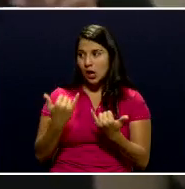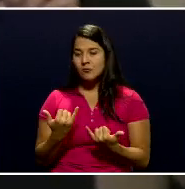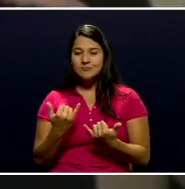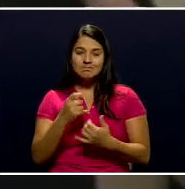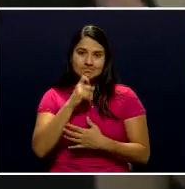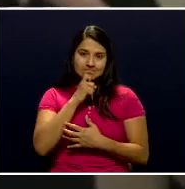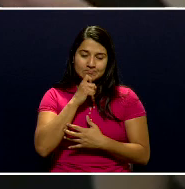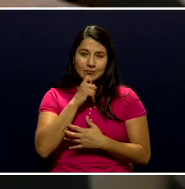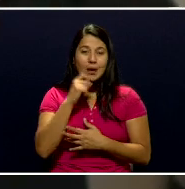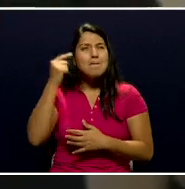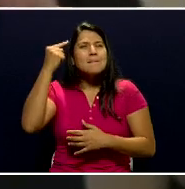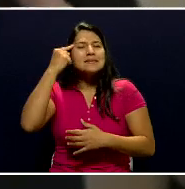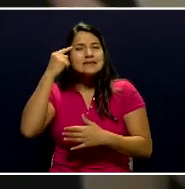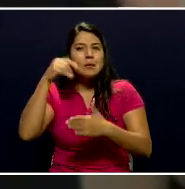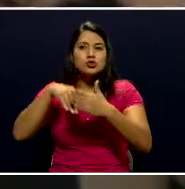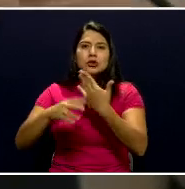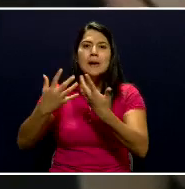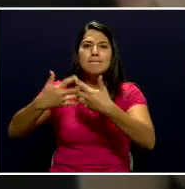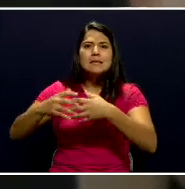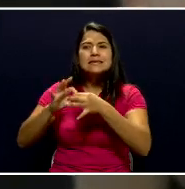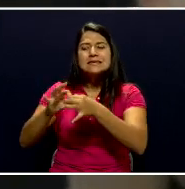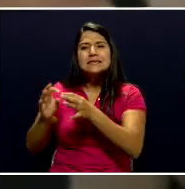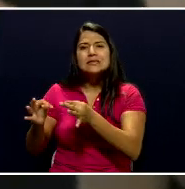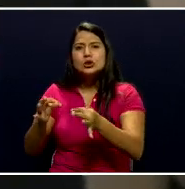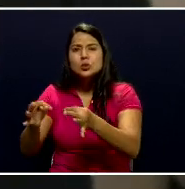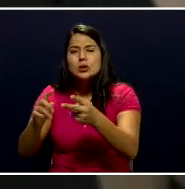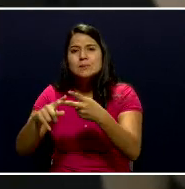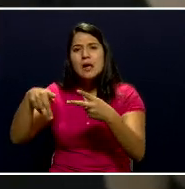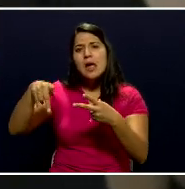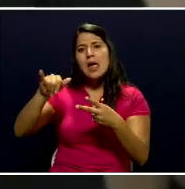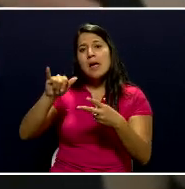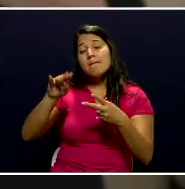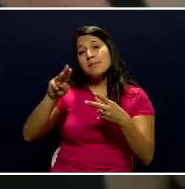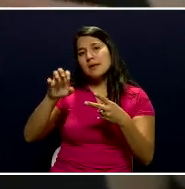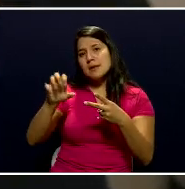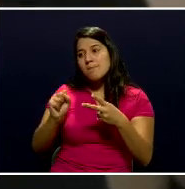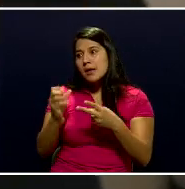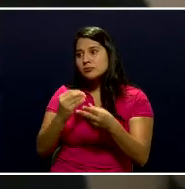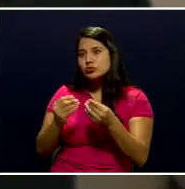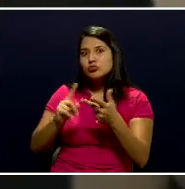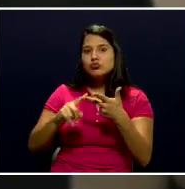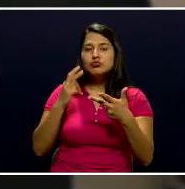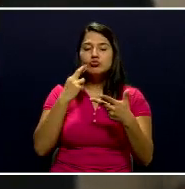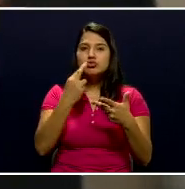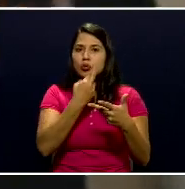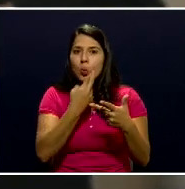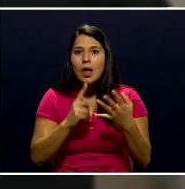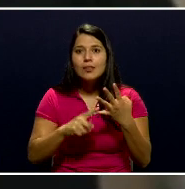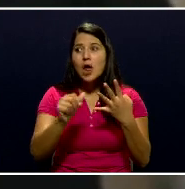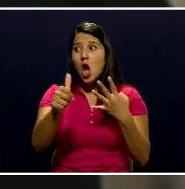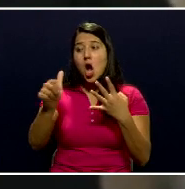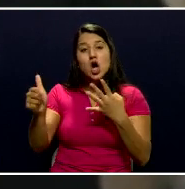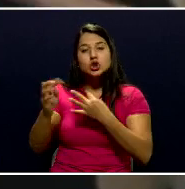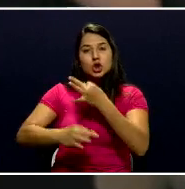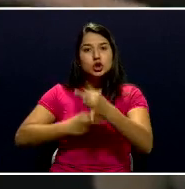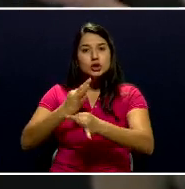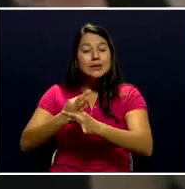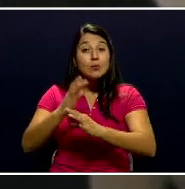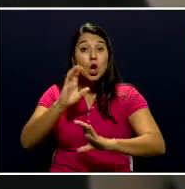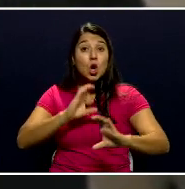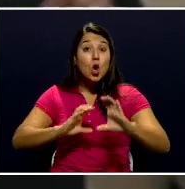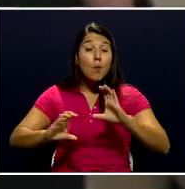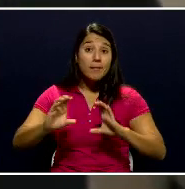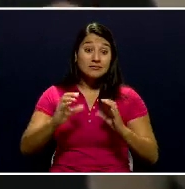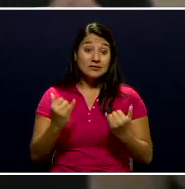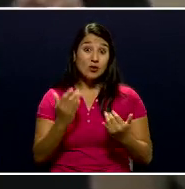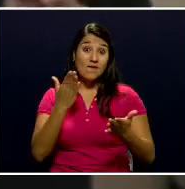por ejemplo, en empresas turísticas, en pymes productivas, en restaurantes, en otro tipo de comercios que se vean